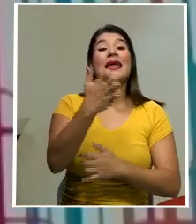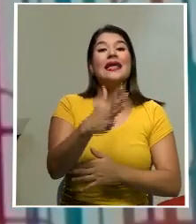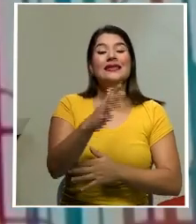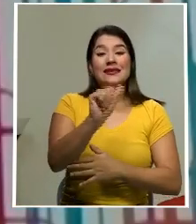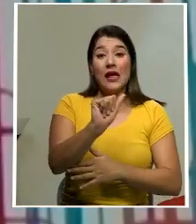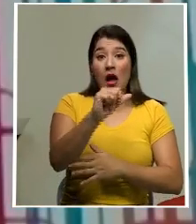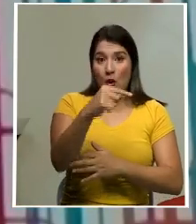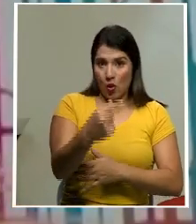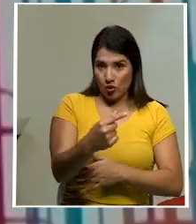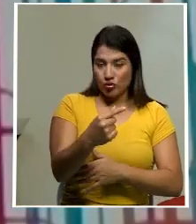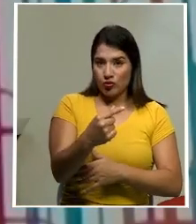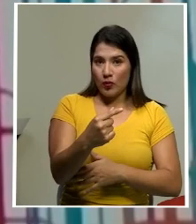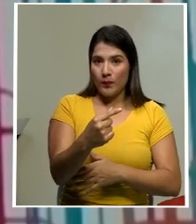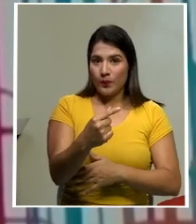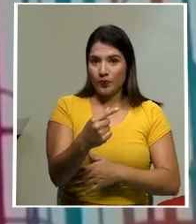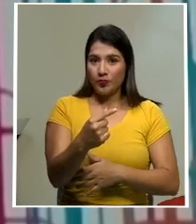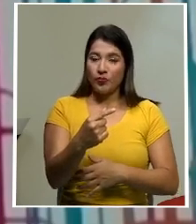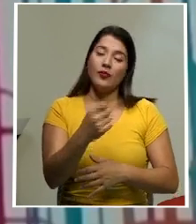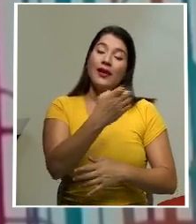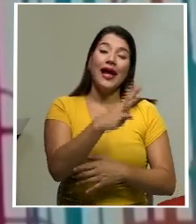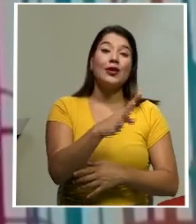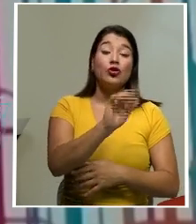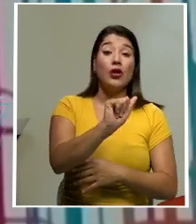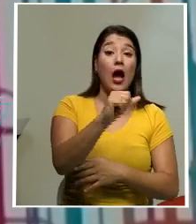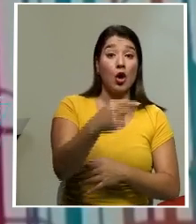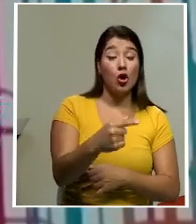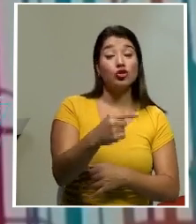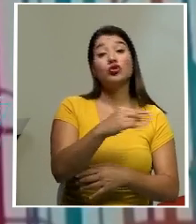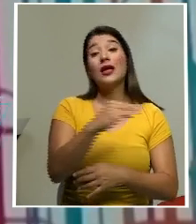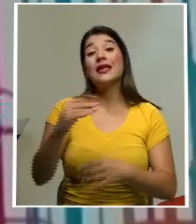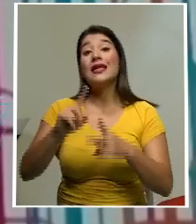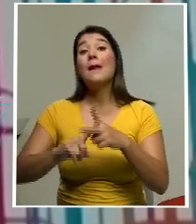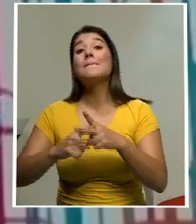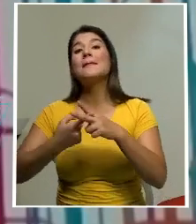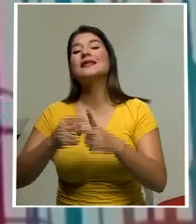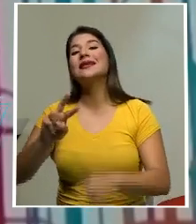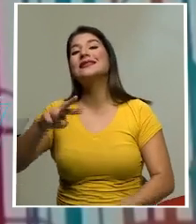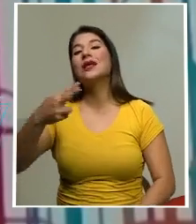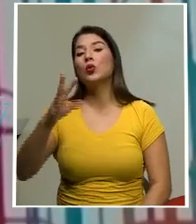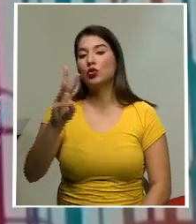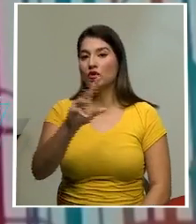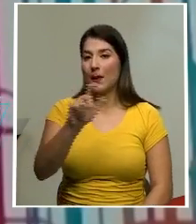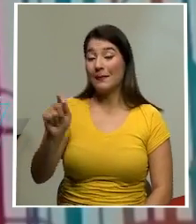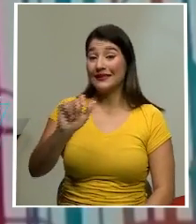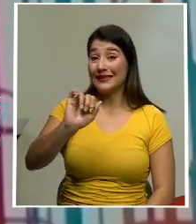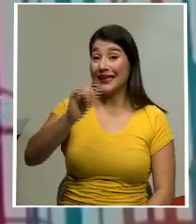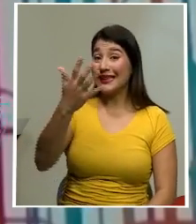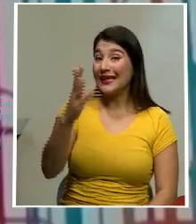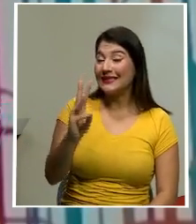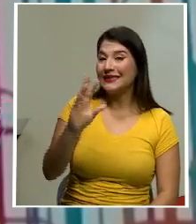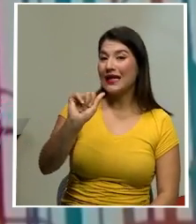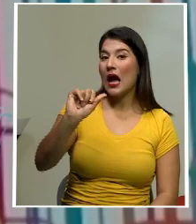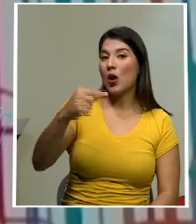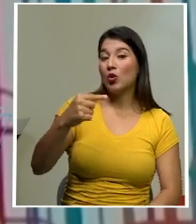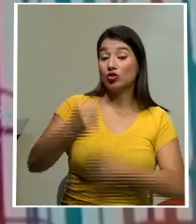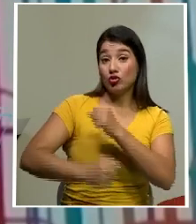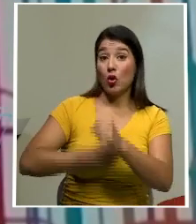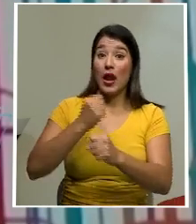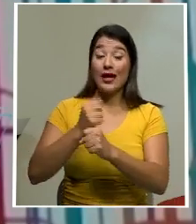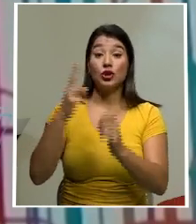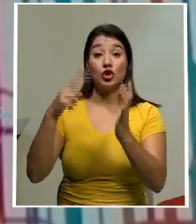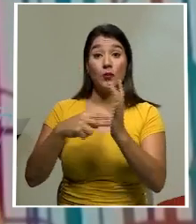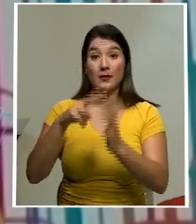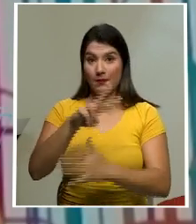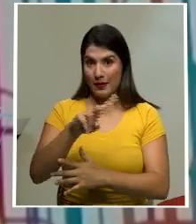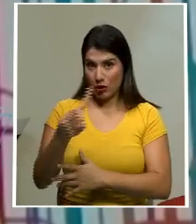agosto, feriado el 14 de agosto, y empieza el segundo semestre el 16 de agosto del